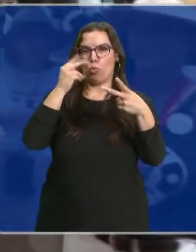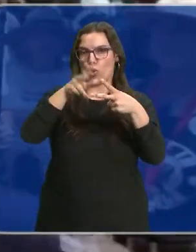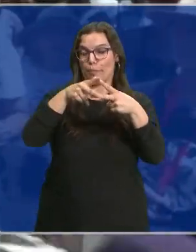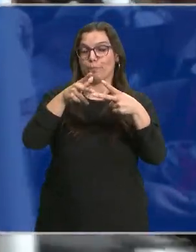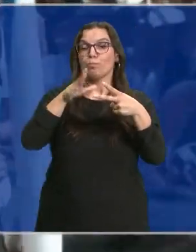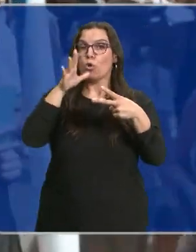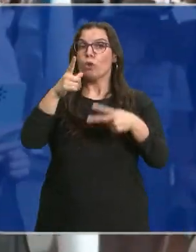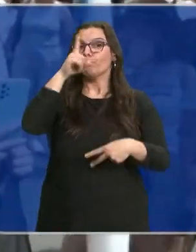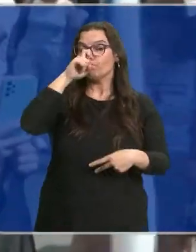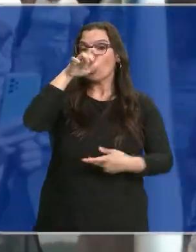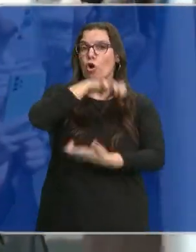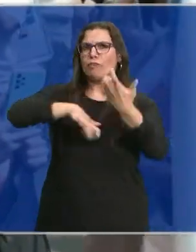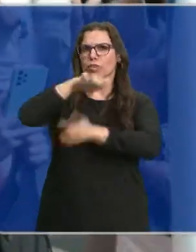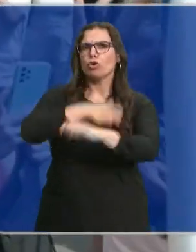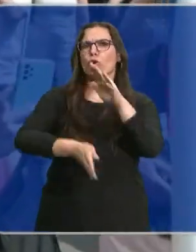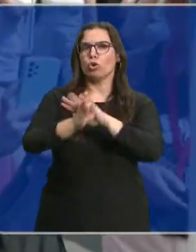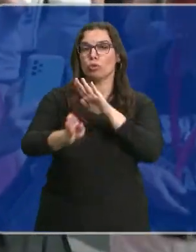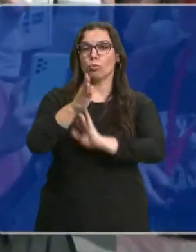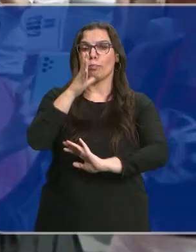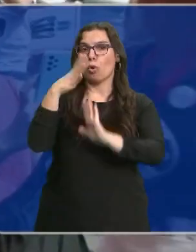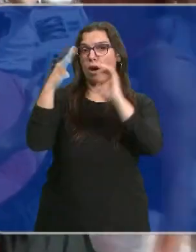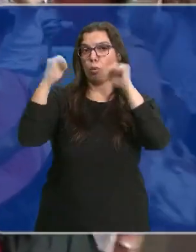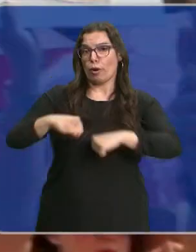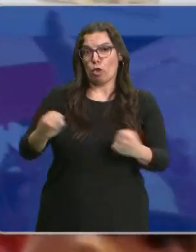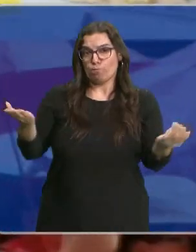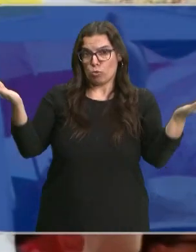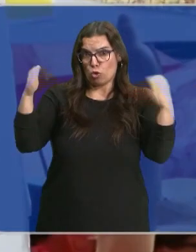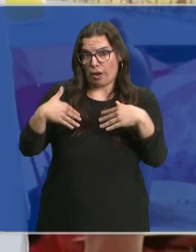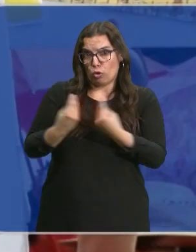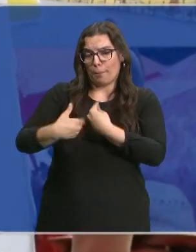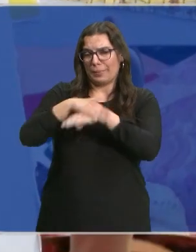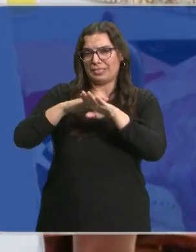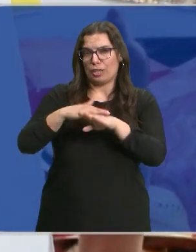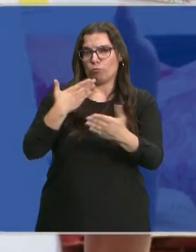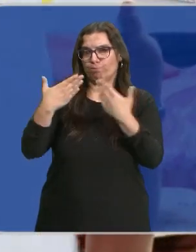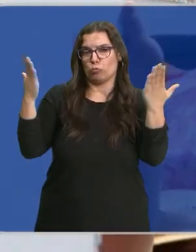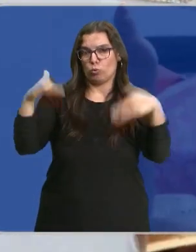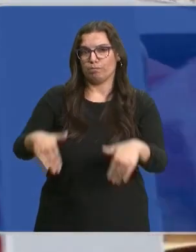recuerdan, el conflicto continúa al no llegar a ningún acuerdo con el ministerio.